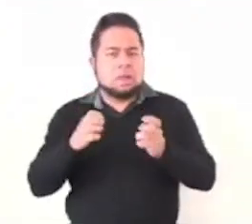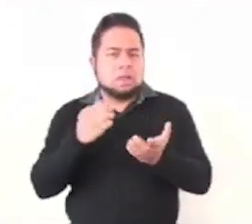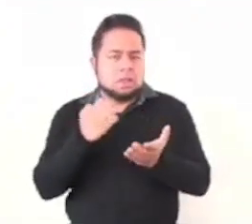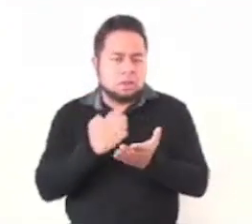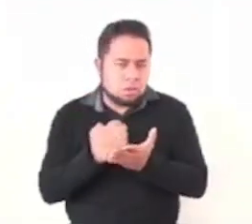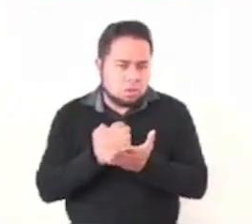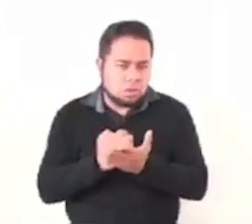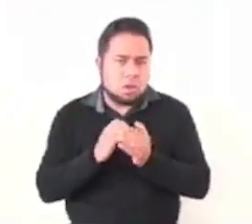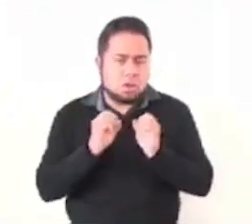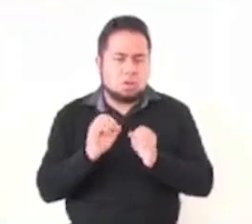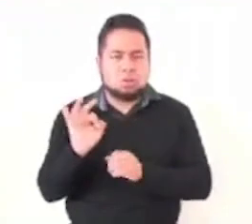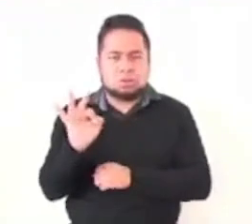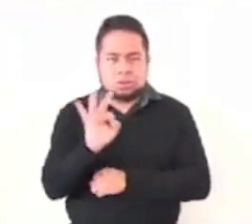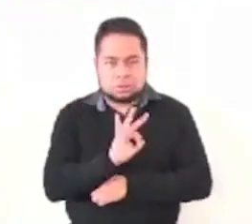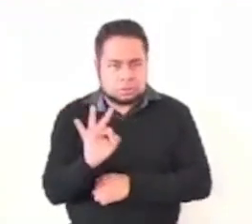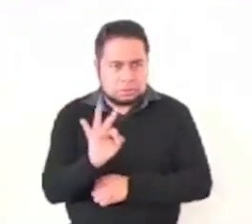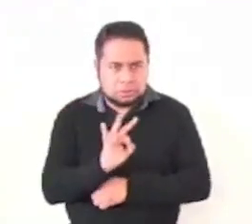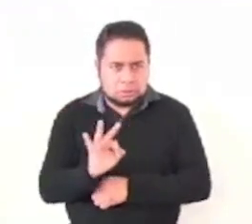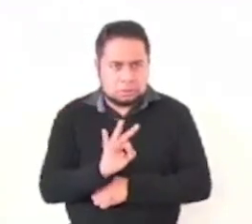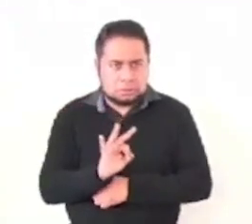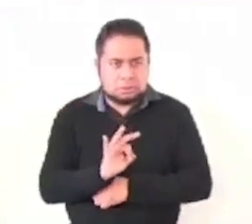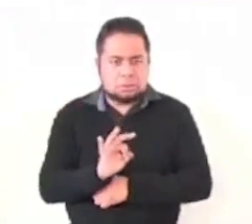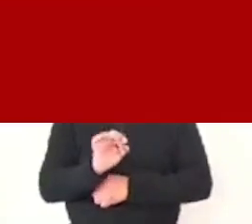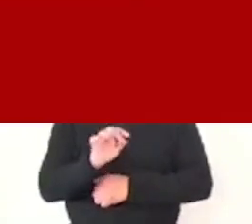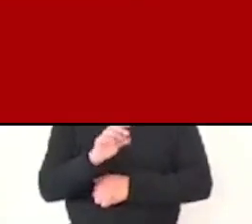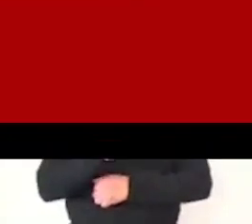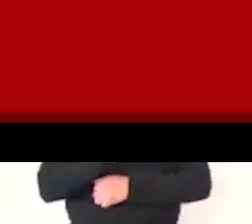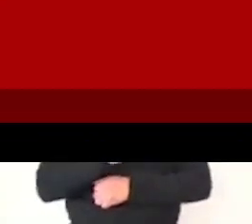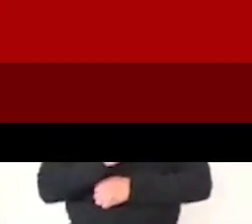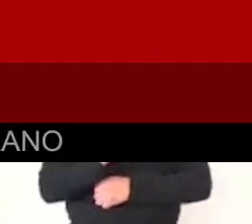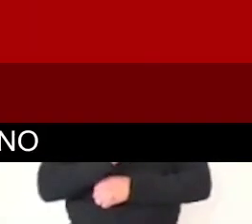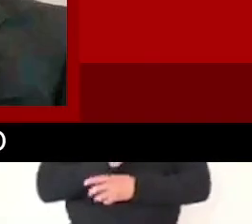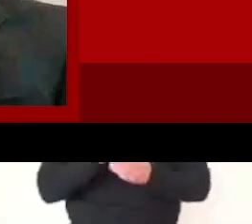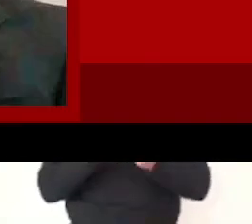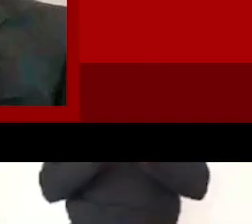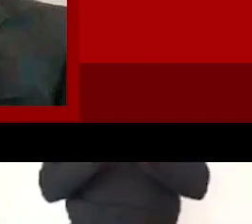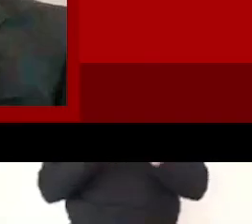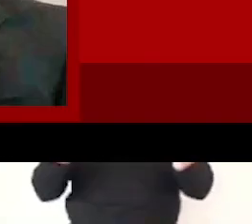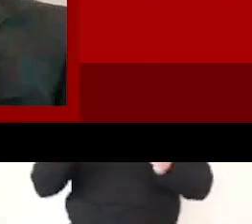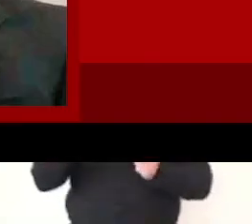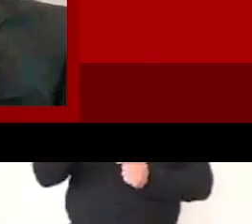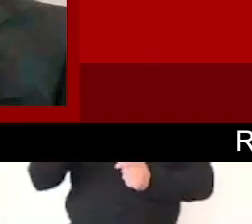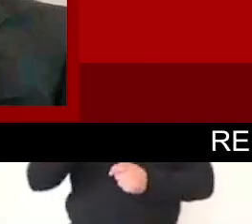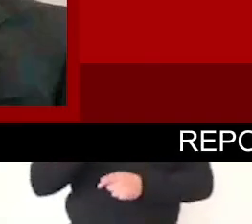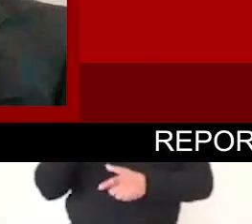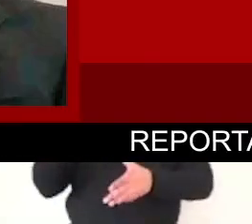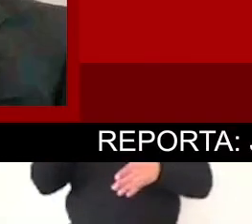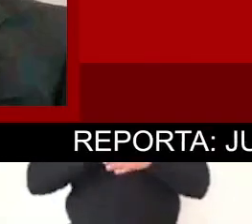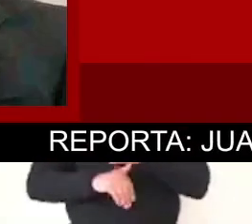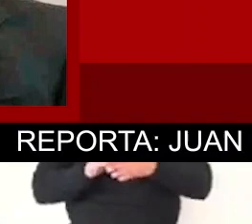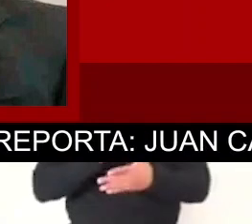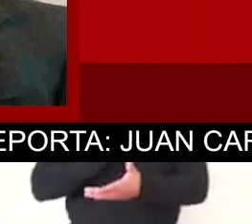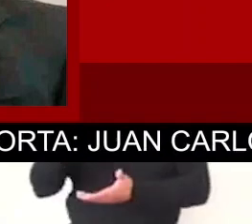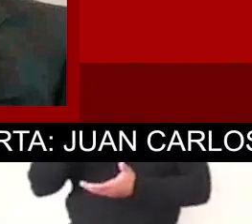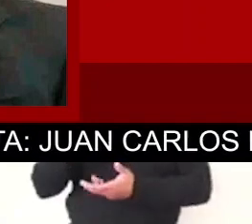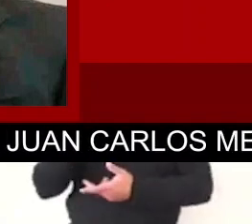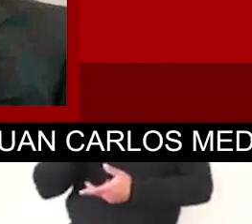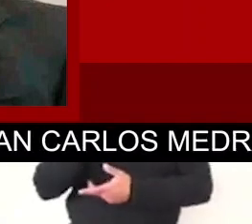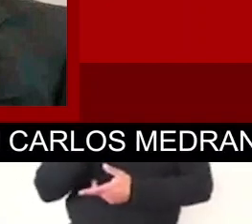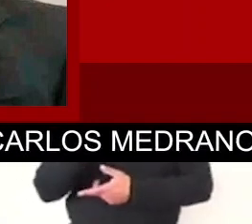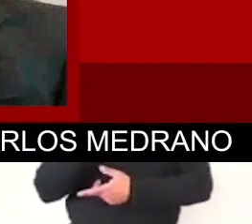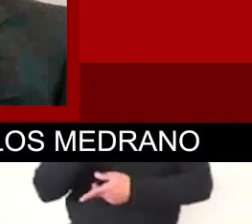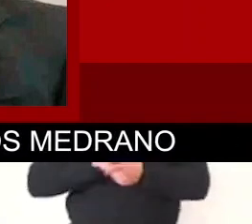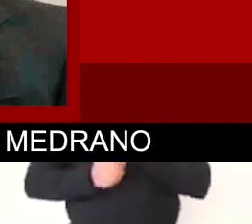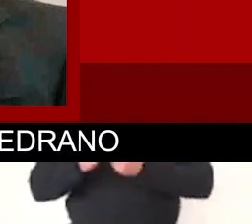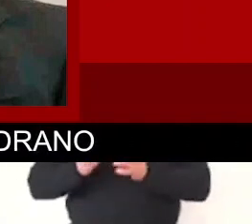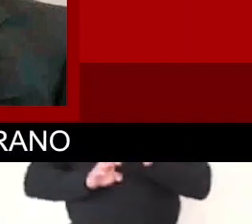de créditos a las empresas pues no se hace público el padrón de beneficiarios le demandó no usar con fines político-electorales ante el